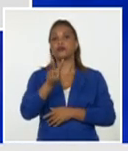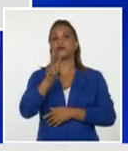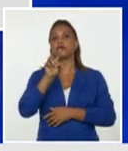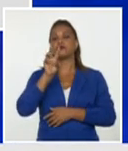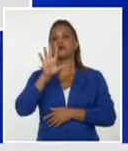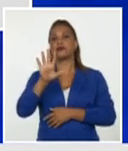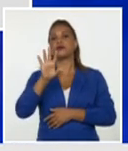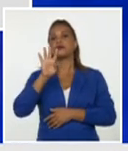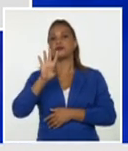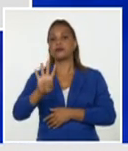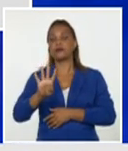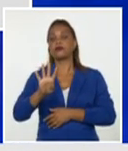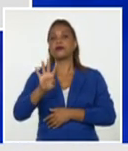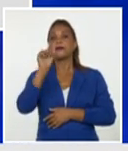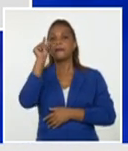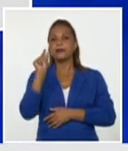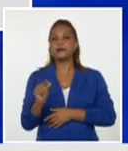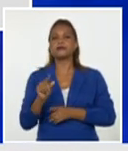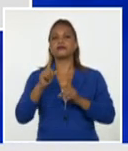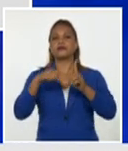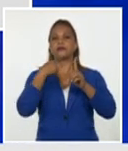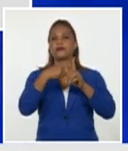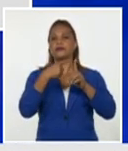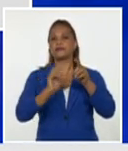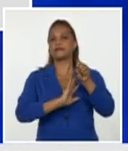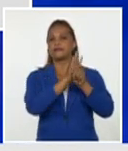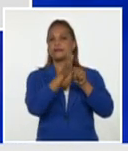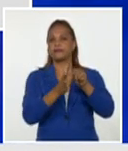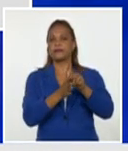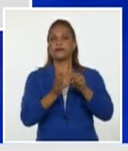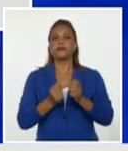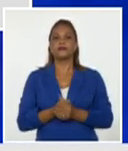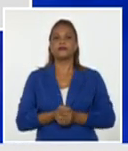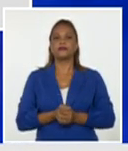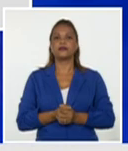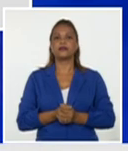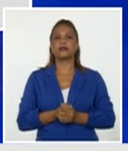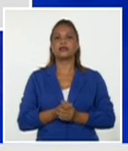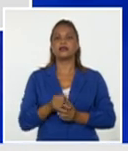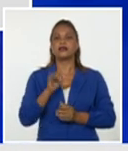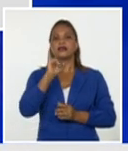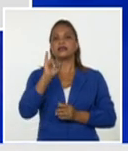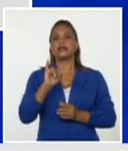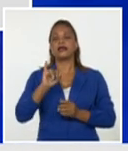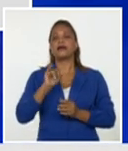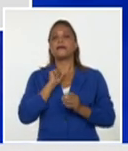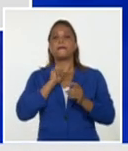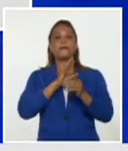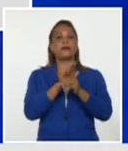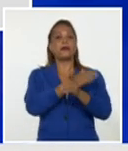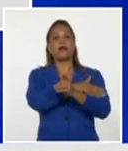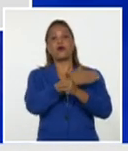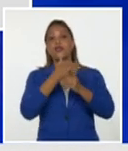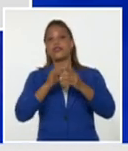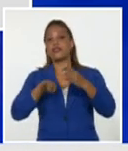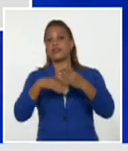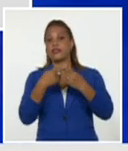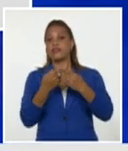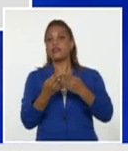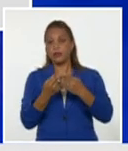6.254 pacientes con COVID-19 en los 6 primeros días del mes de mayo,